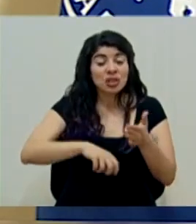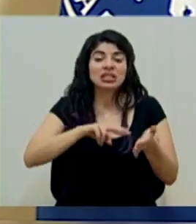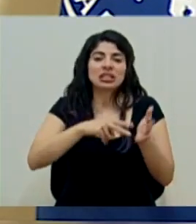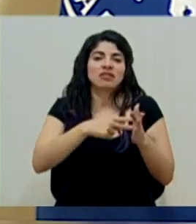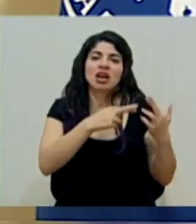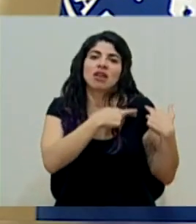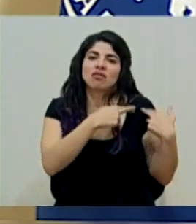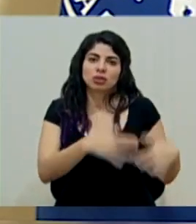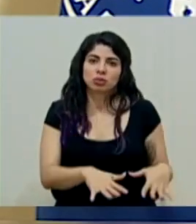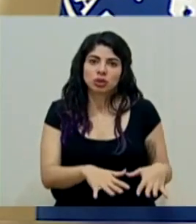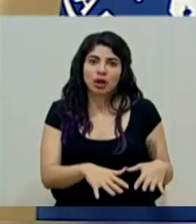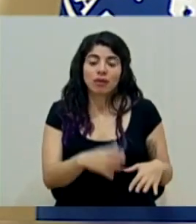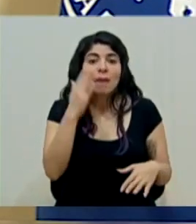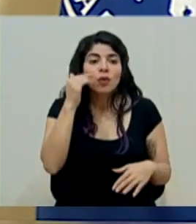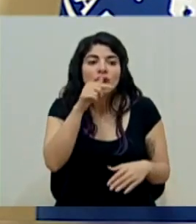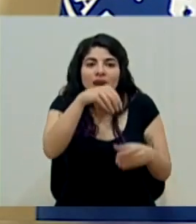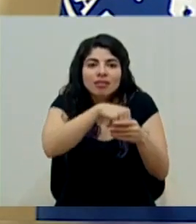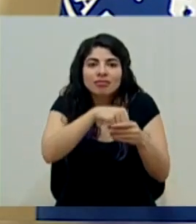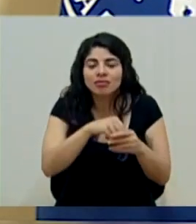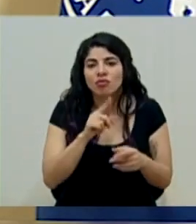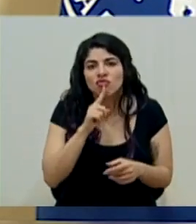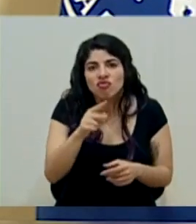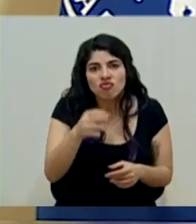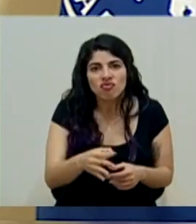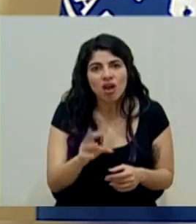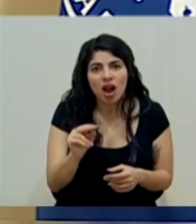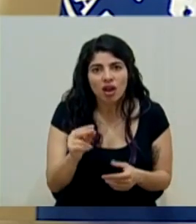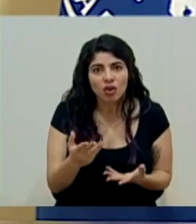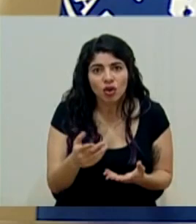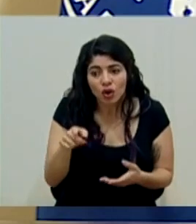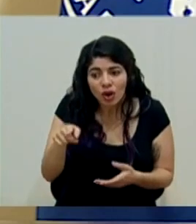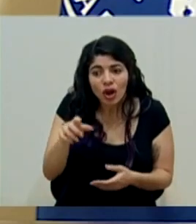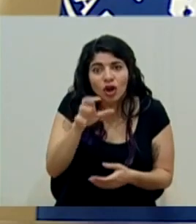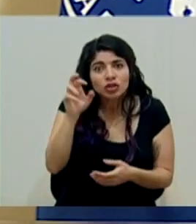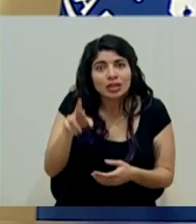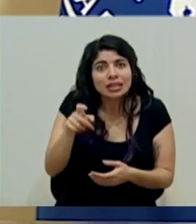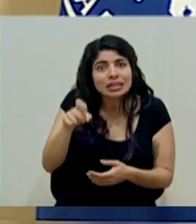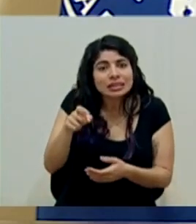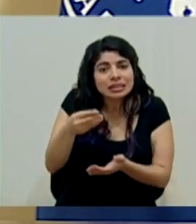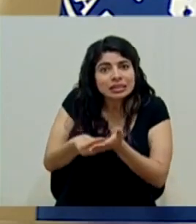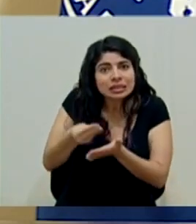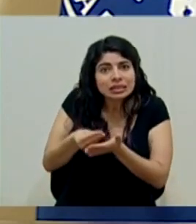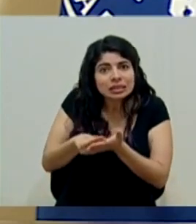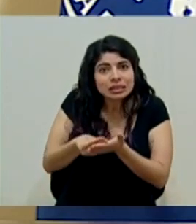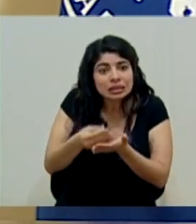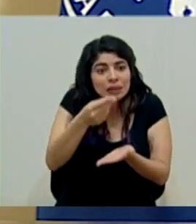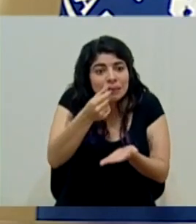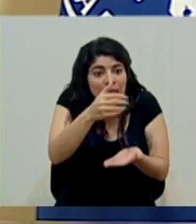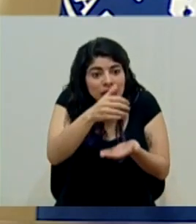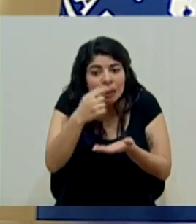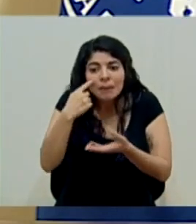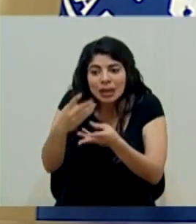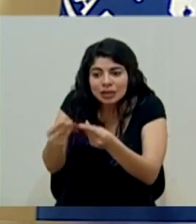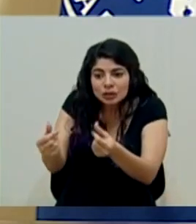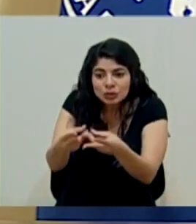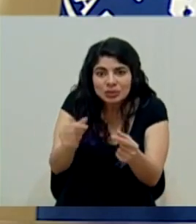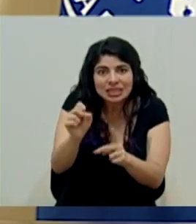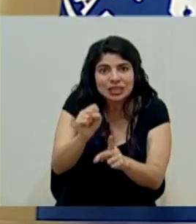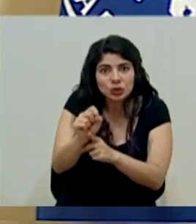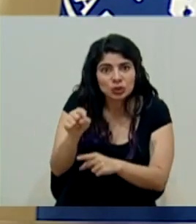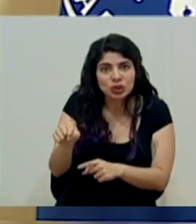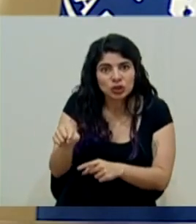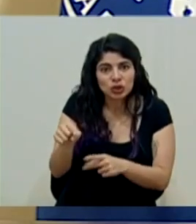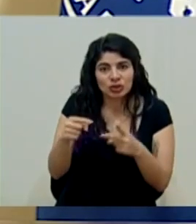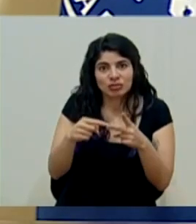no lleva verdad. Necesitamos ingresos para subsanar este contexto. Esa es una